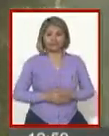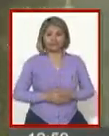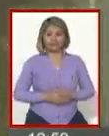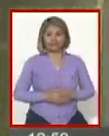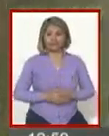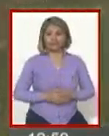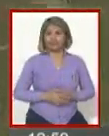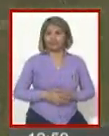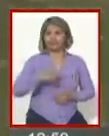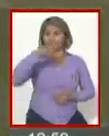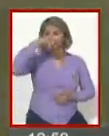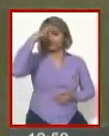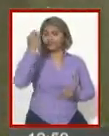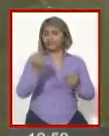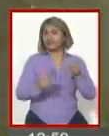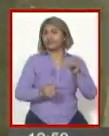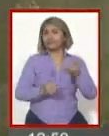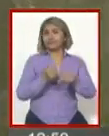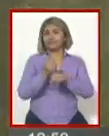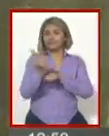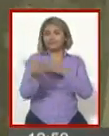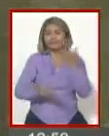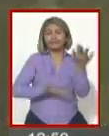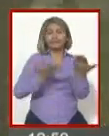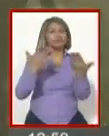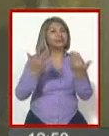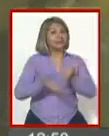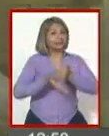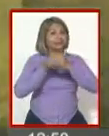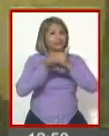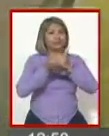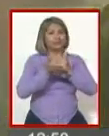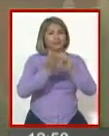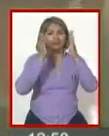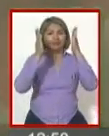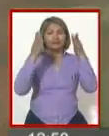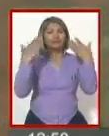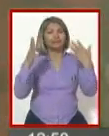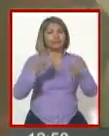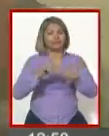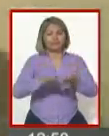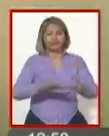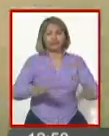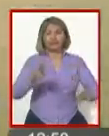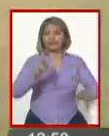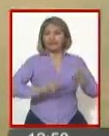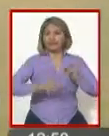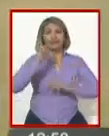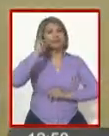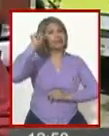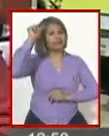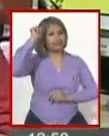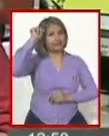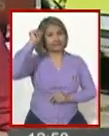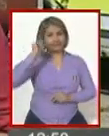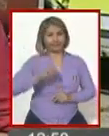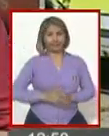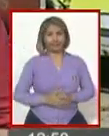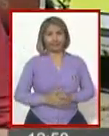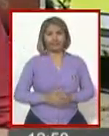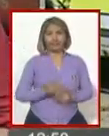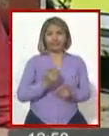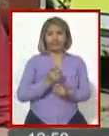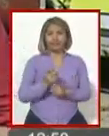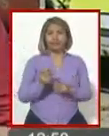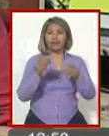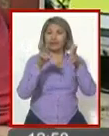carbono que emitía justamente el tipo de quemas. Se les ha ayudado, se ha hecho la atención oportuna tanto a niños como a personas adultas, pero de manera,